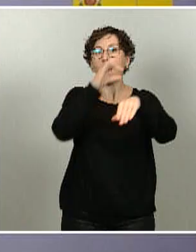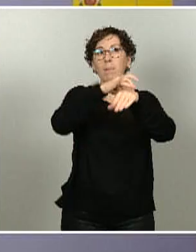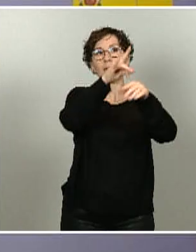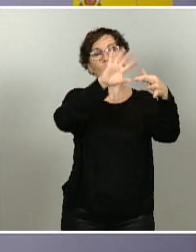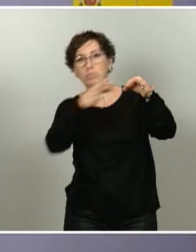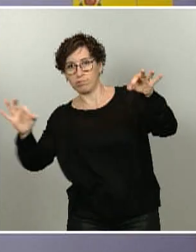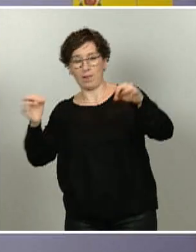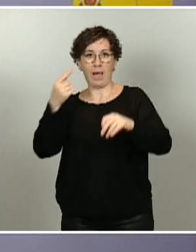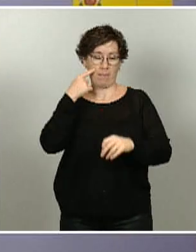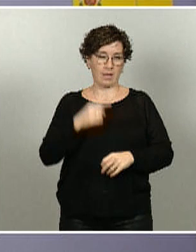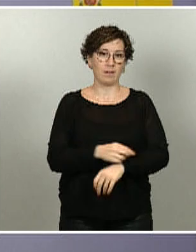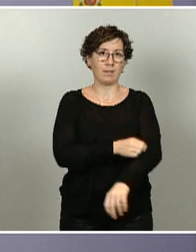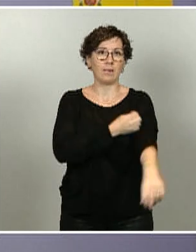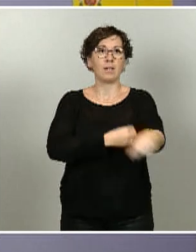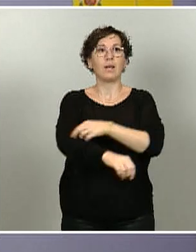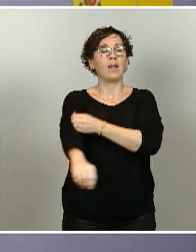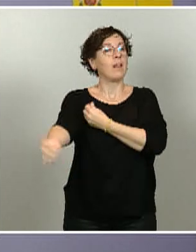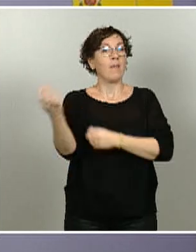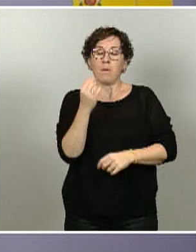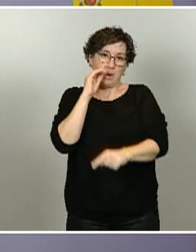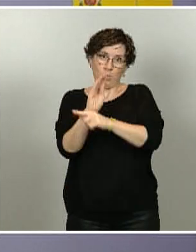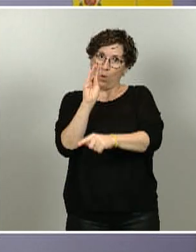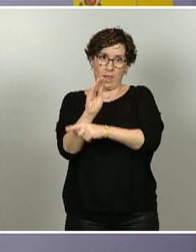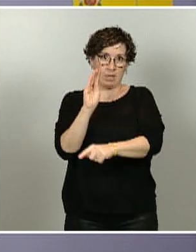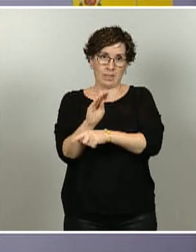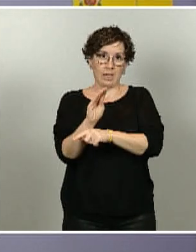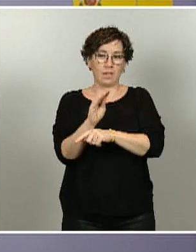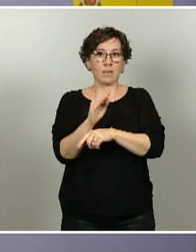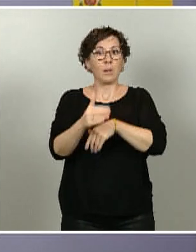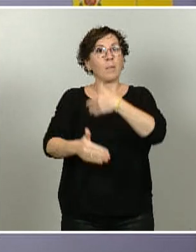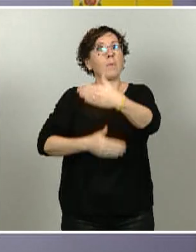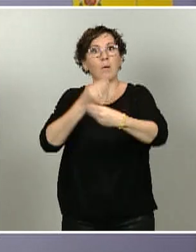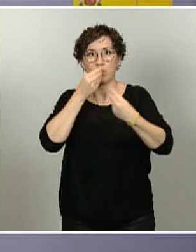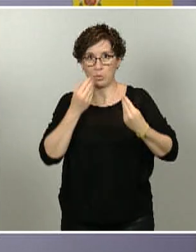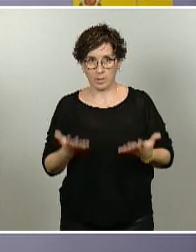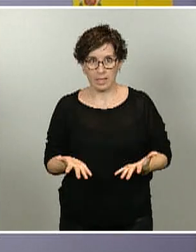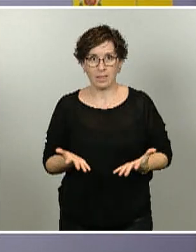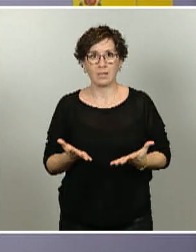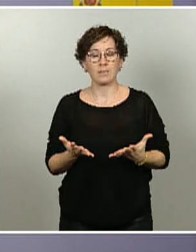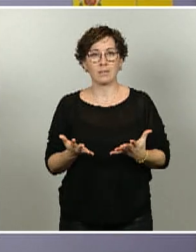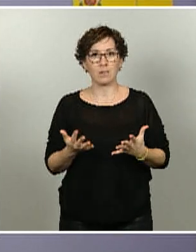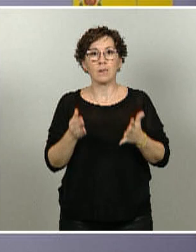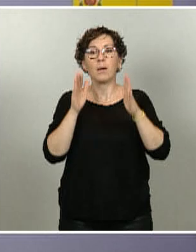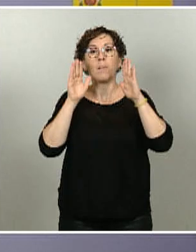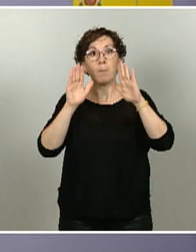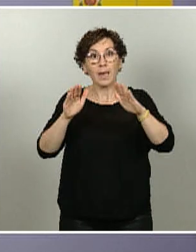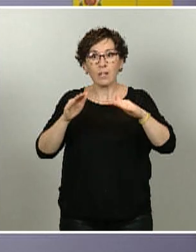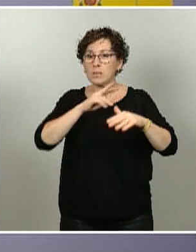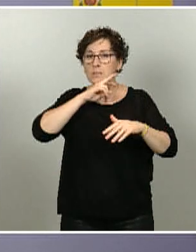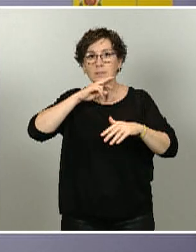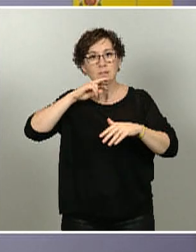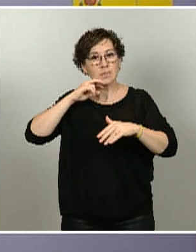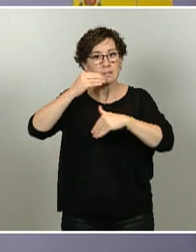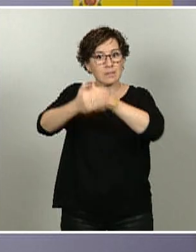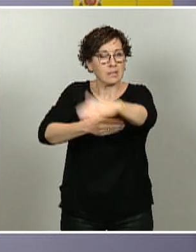Tenemos que seguir siendo prudentes, vamos muy bien, pero tenemos que mantener esta evolución todavía durante un tiempo para